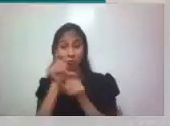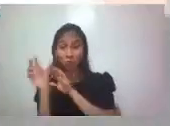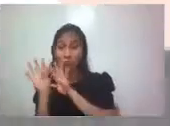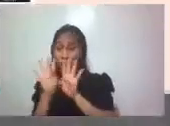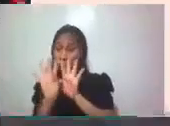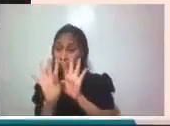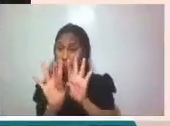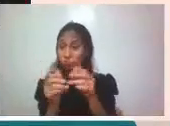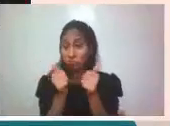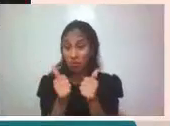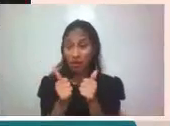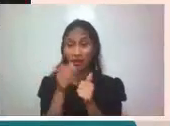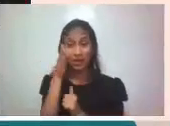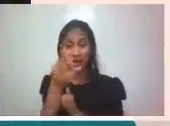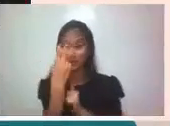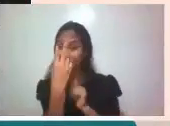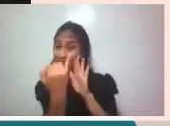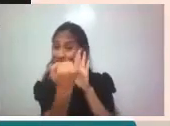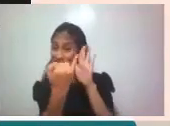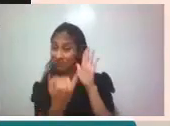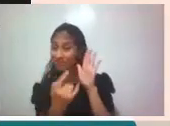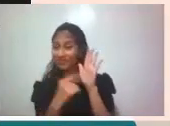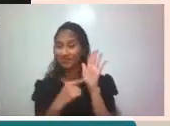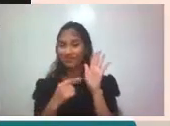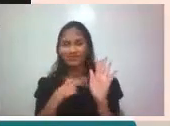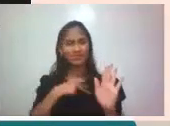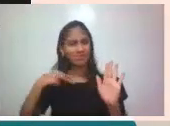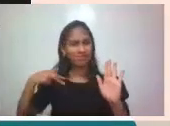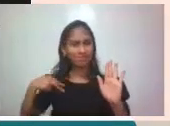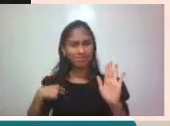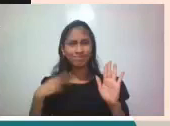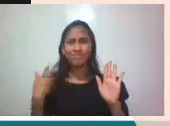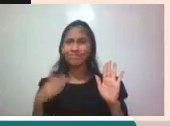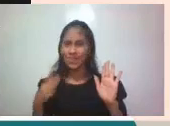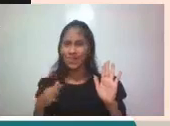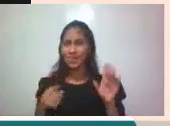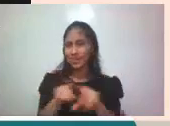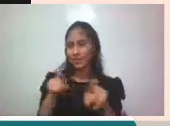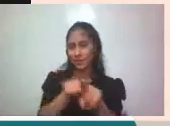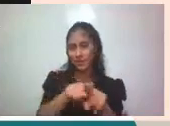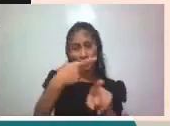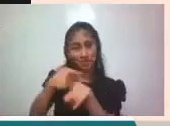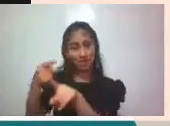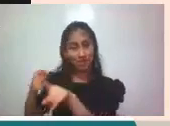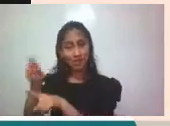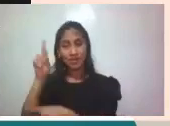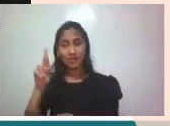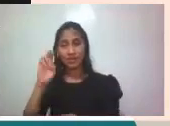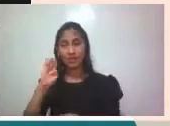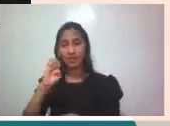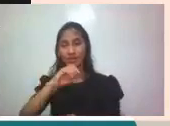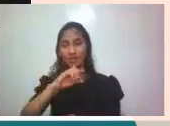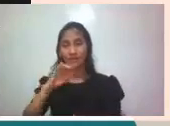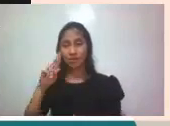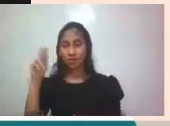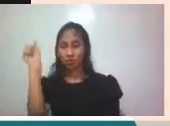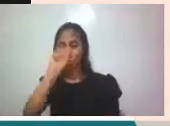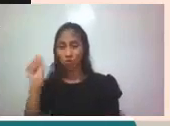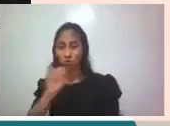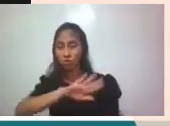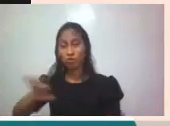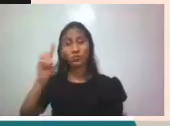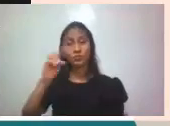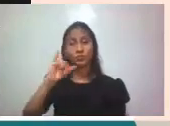pero donde nosotros implementamos diversos recursos didácticos bajo